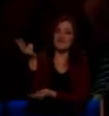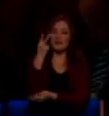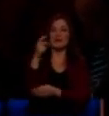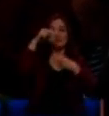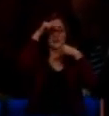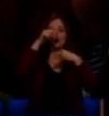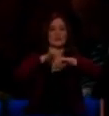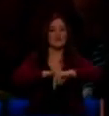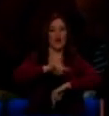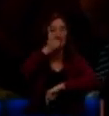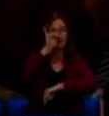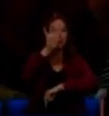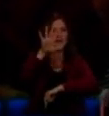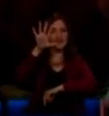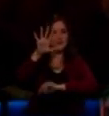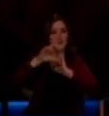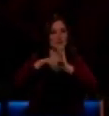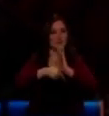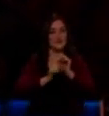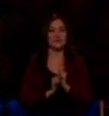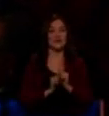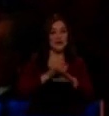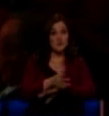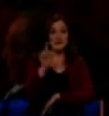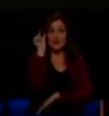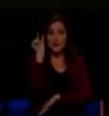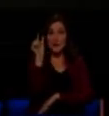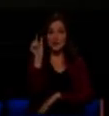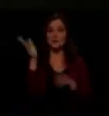capital a las 20 horas 45. Viene en corto más adelante